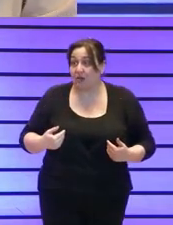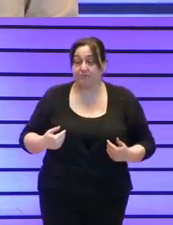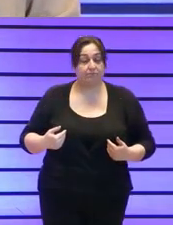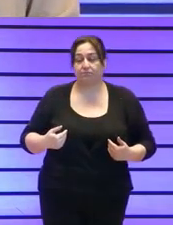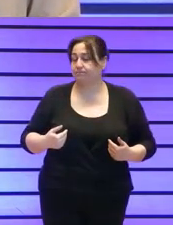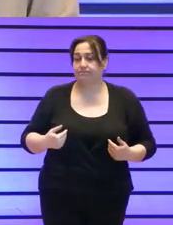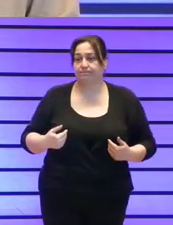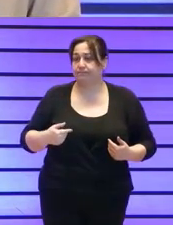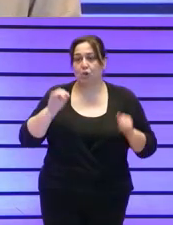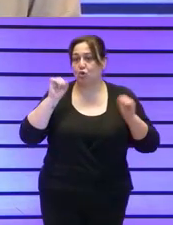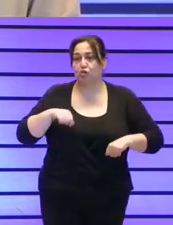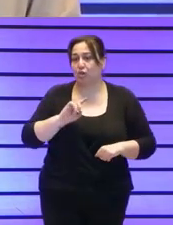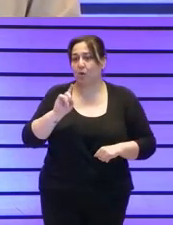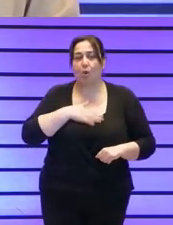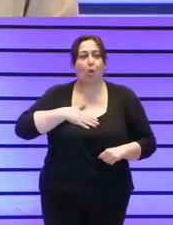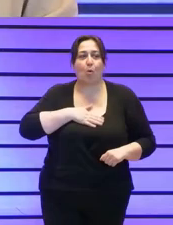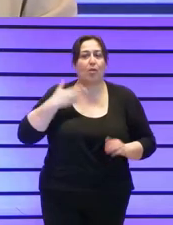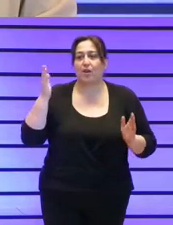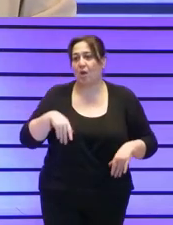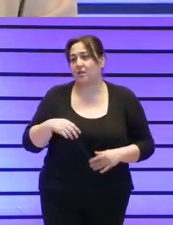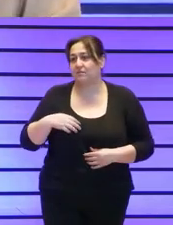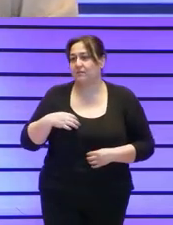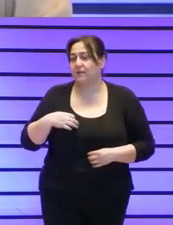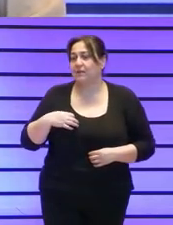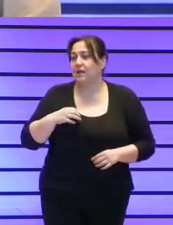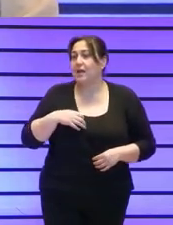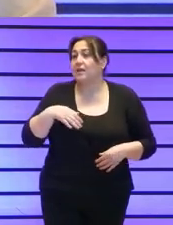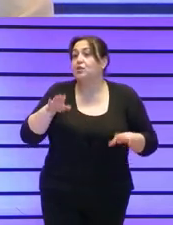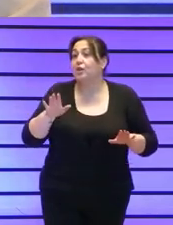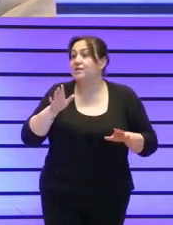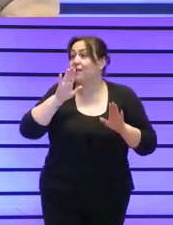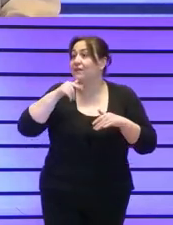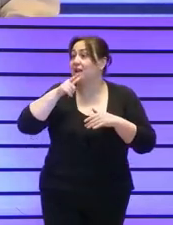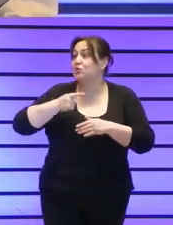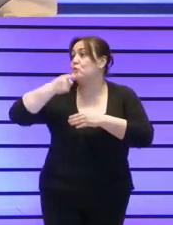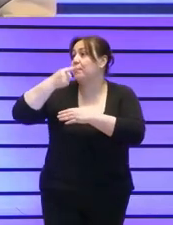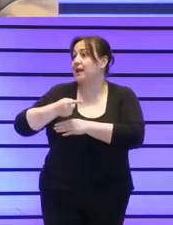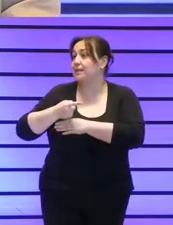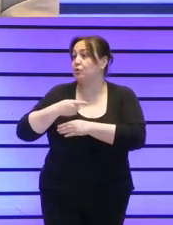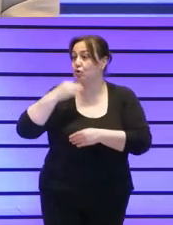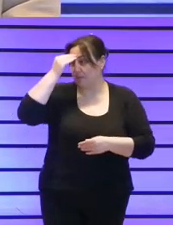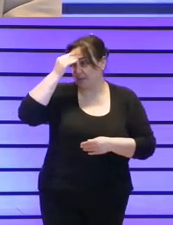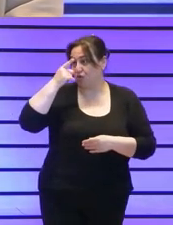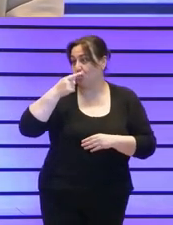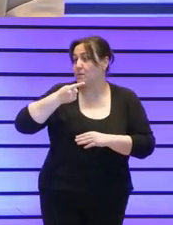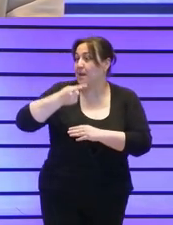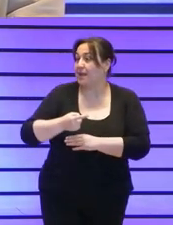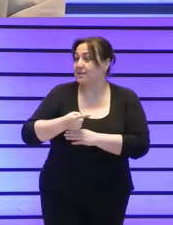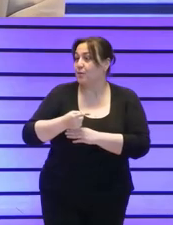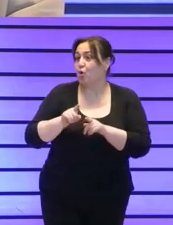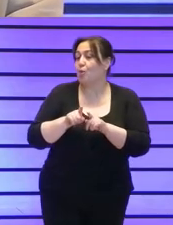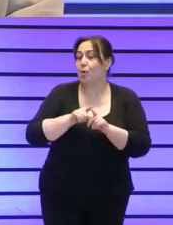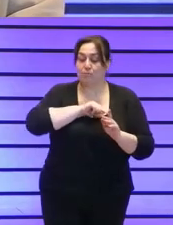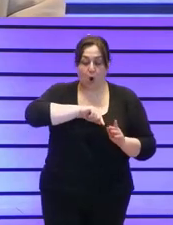no estoy cómoda ahí, ¿no? Entonces, es un imperativo, yo creo que es un imperativo moral,